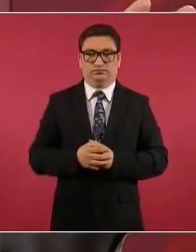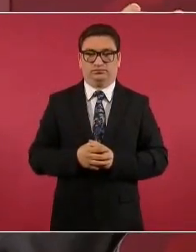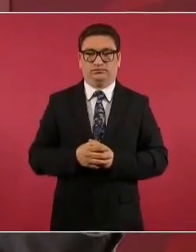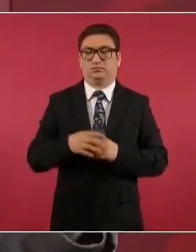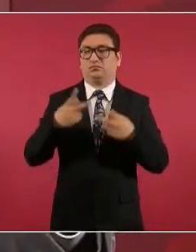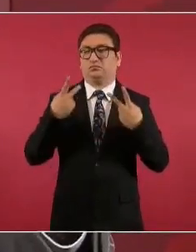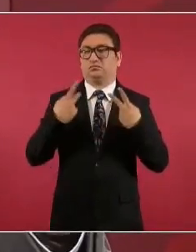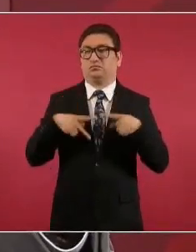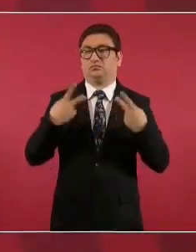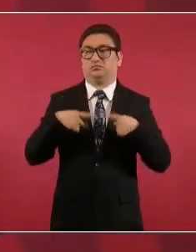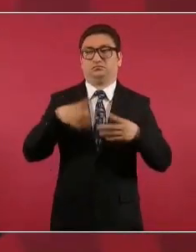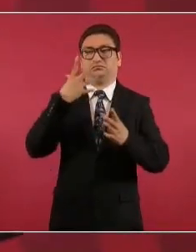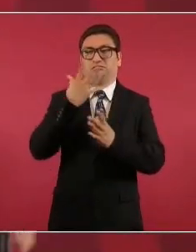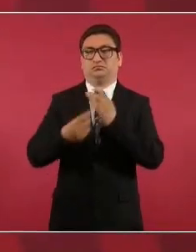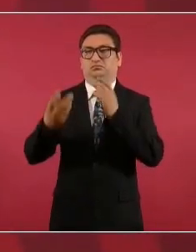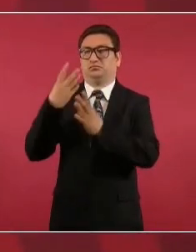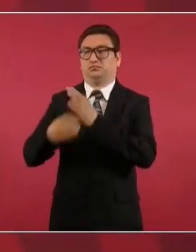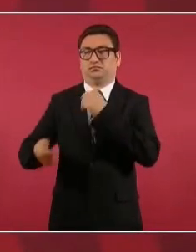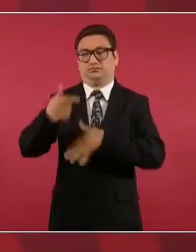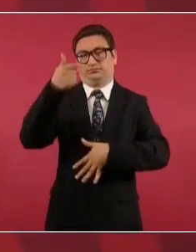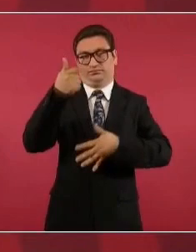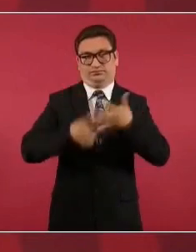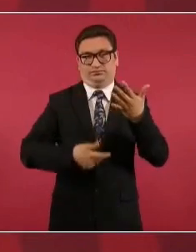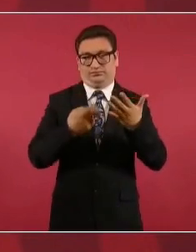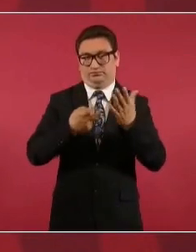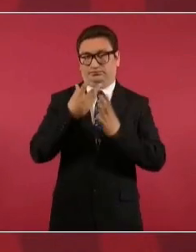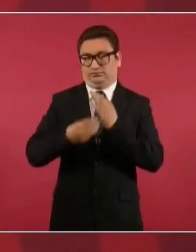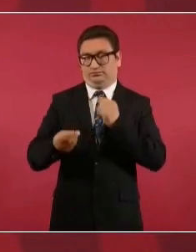se van a escapar todos.